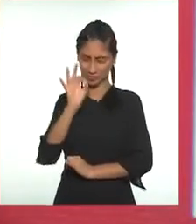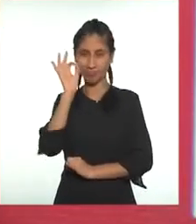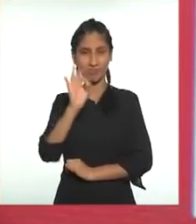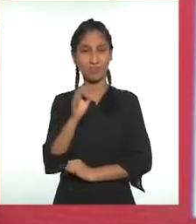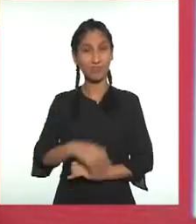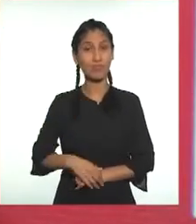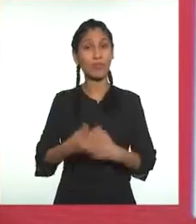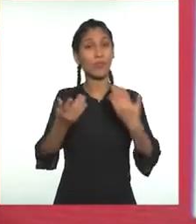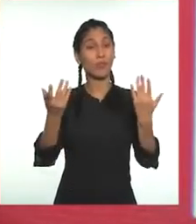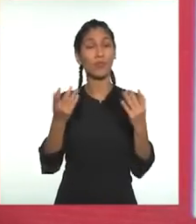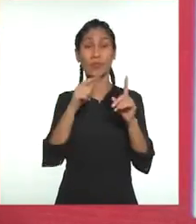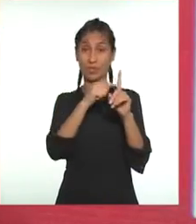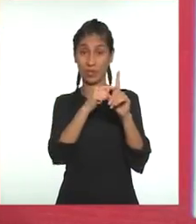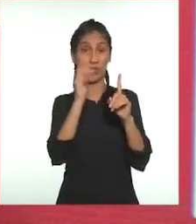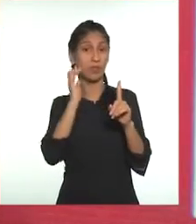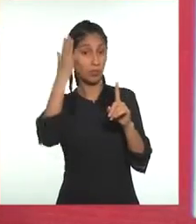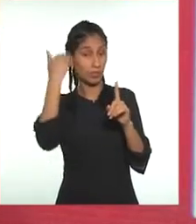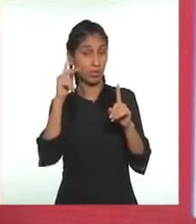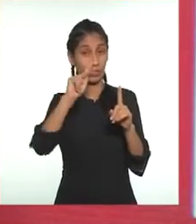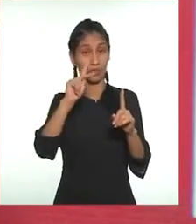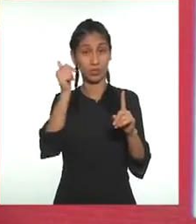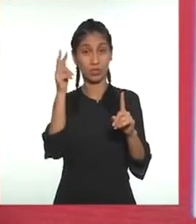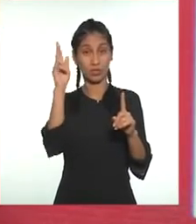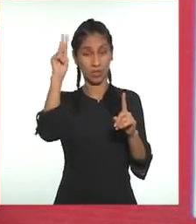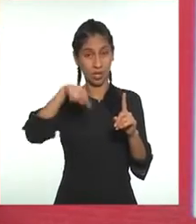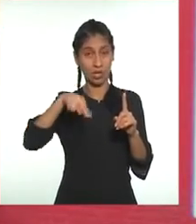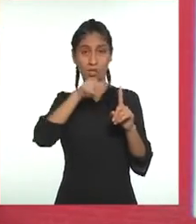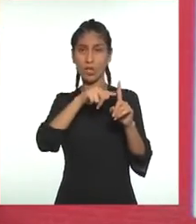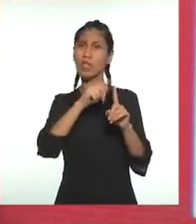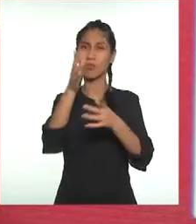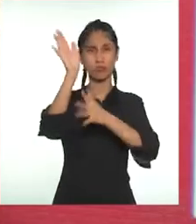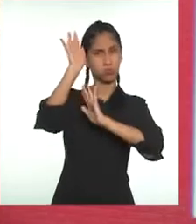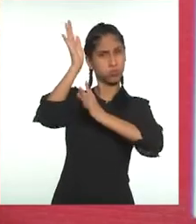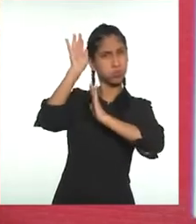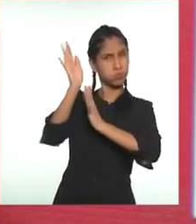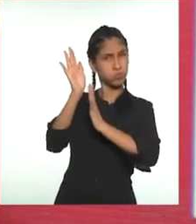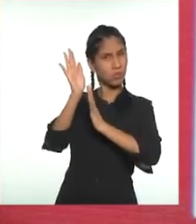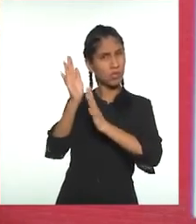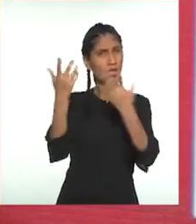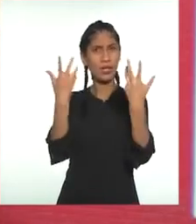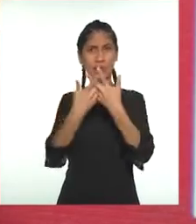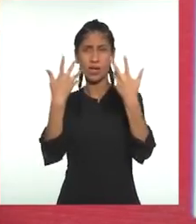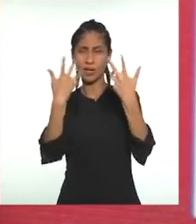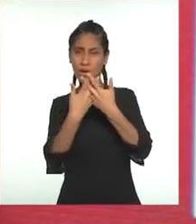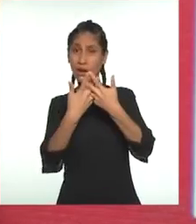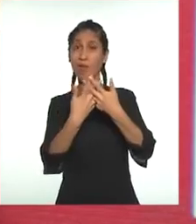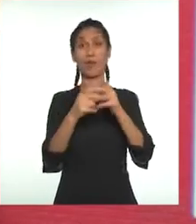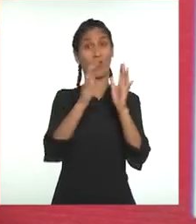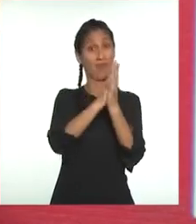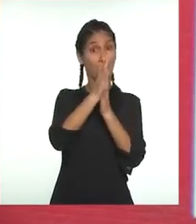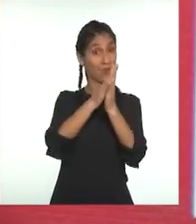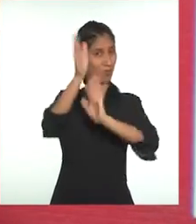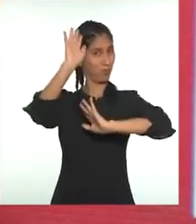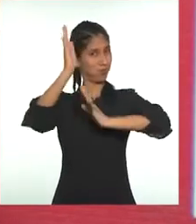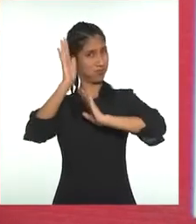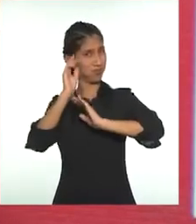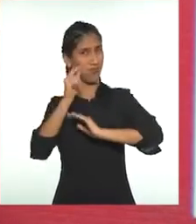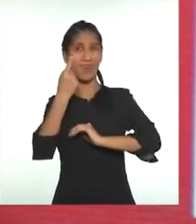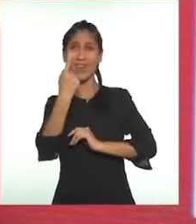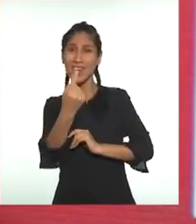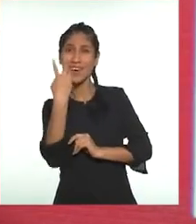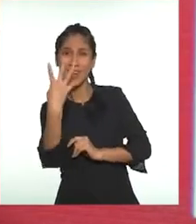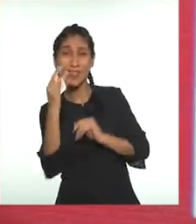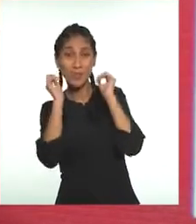Exacto. La curadora y antropóloga Karen Bernedo diseñó la exposición con obras creadas por 14 artistas mujeres, quienes presentaron